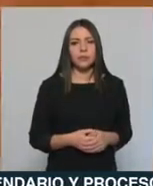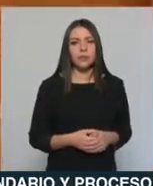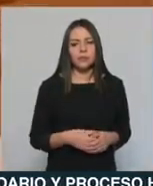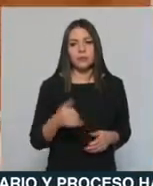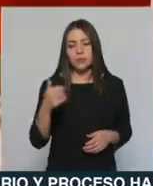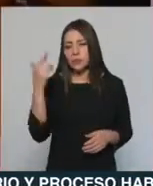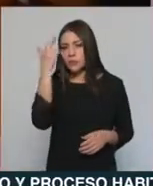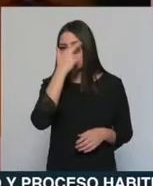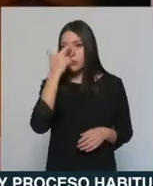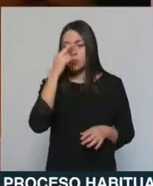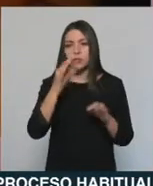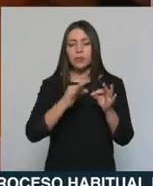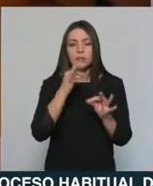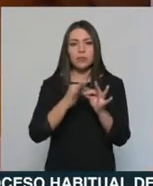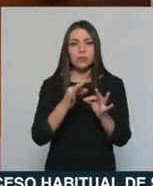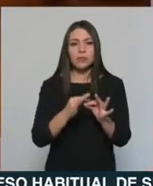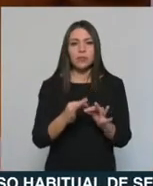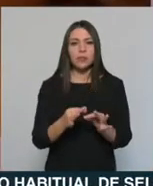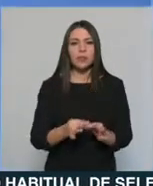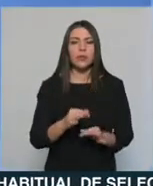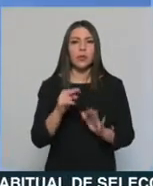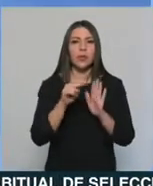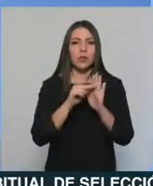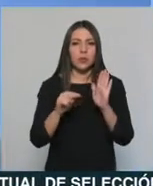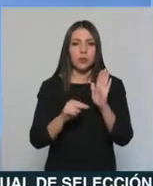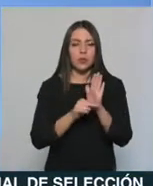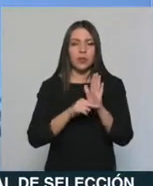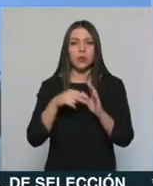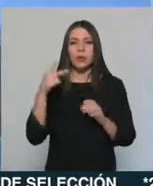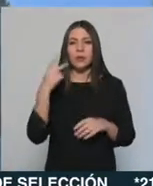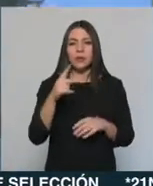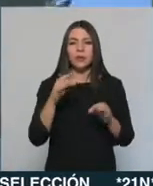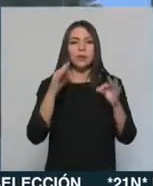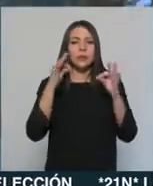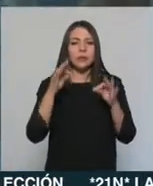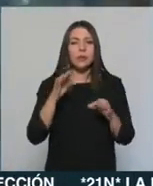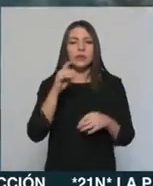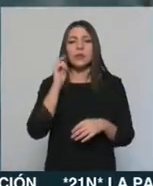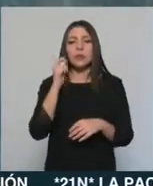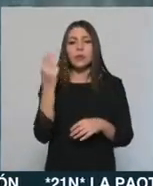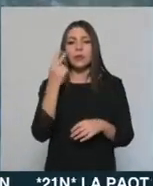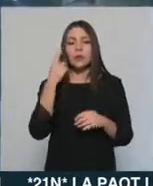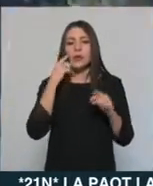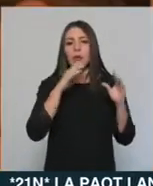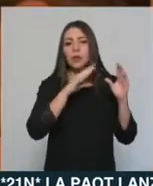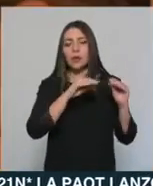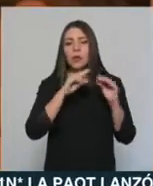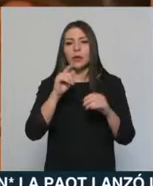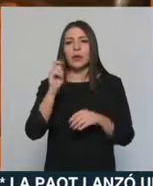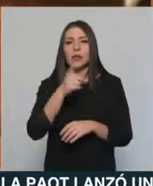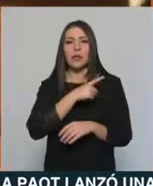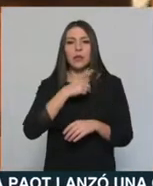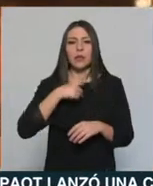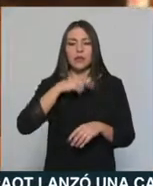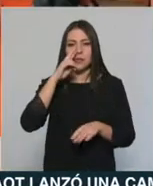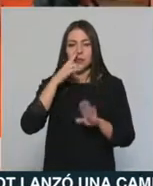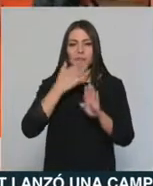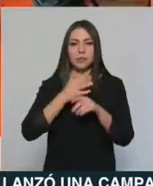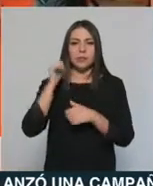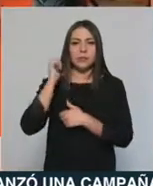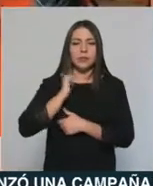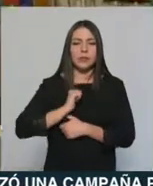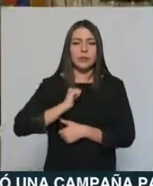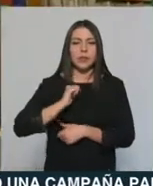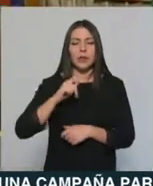se cumplan las normas. La materia específica de la docencia tiene que ser atendida por la autoridad y sobre todo